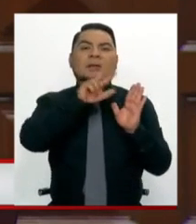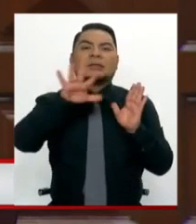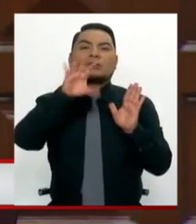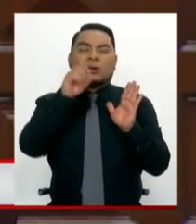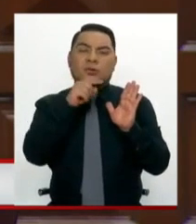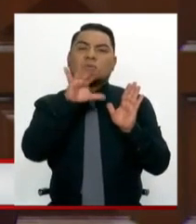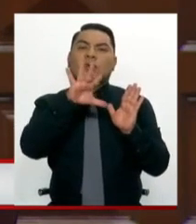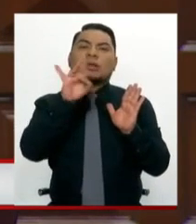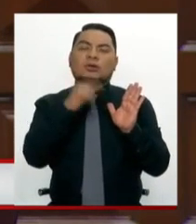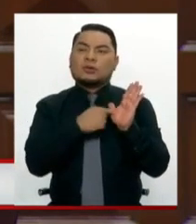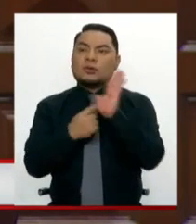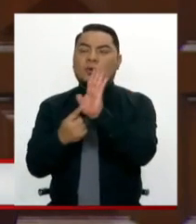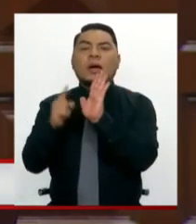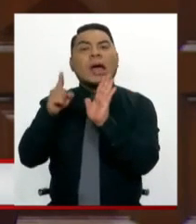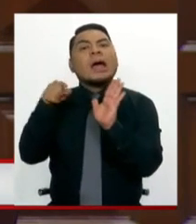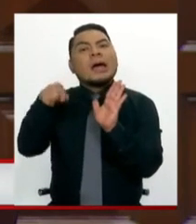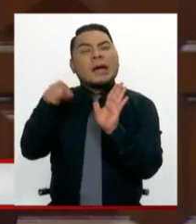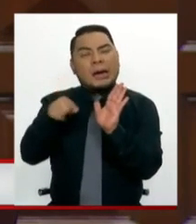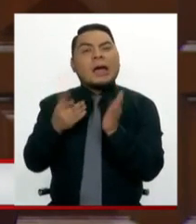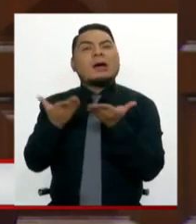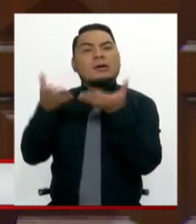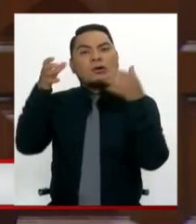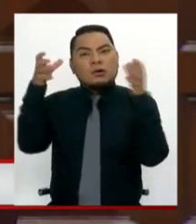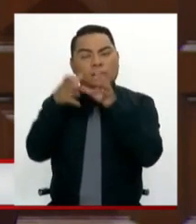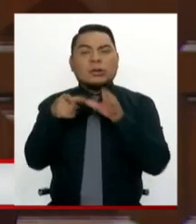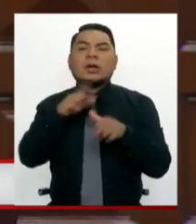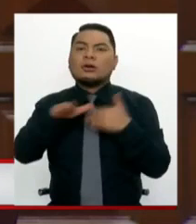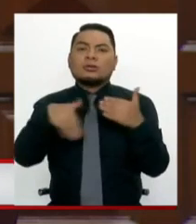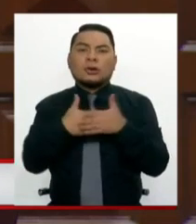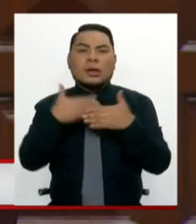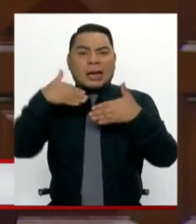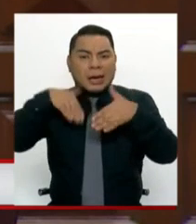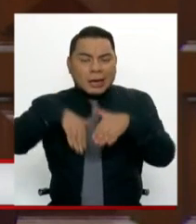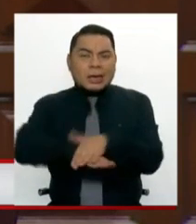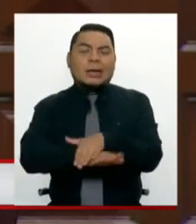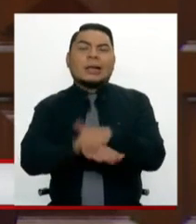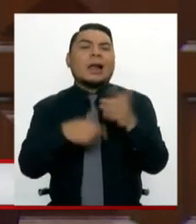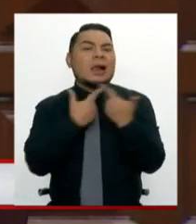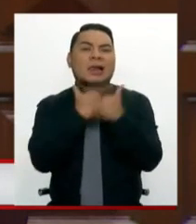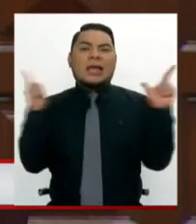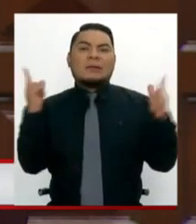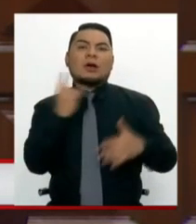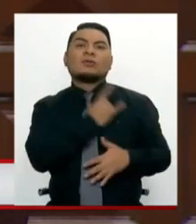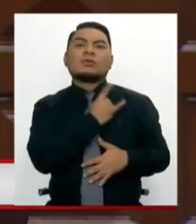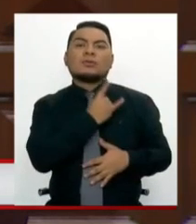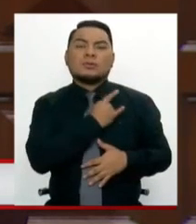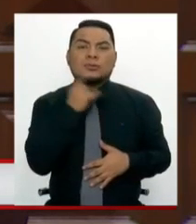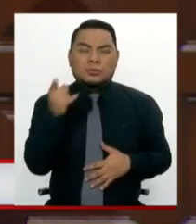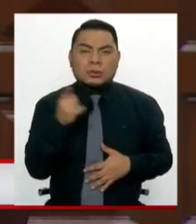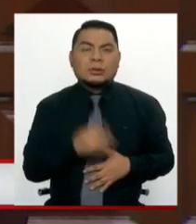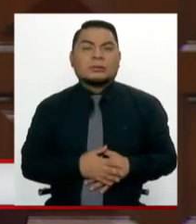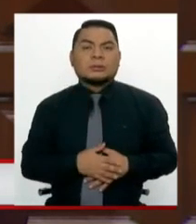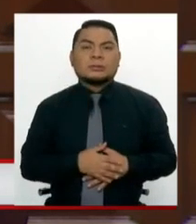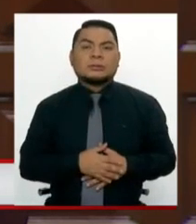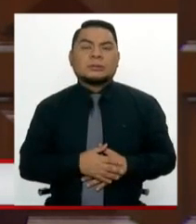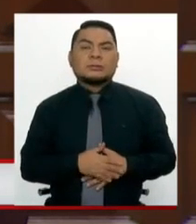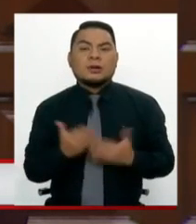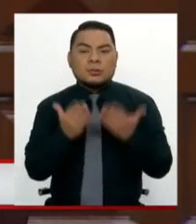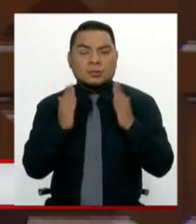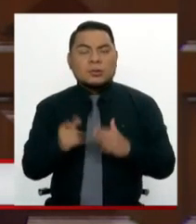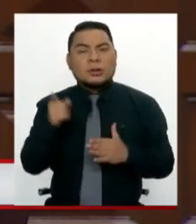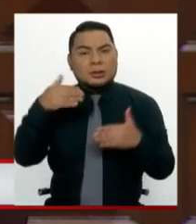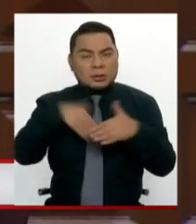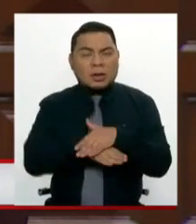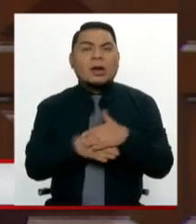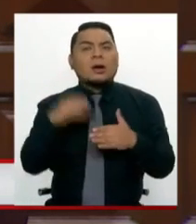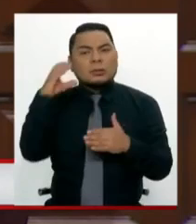2558 al Congreso de la República, que crea la Estrategia Nacional de Ingreso Libre a las Instituciones Públicas de Educación Superior, que busca